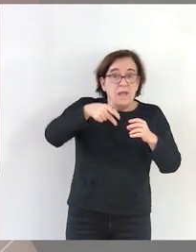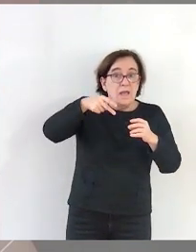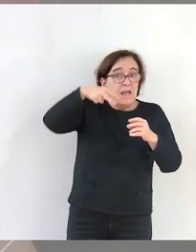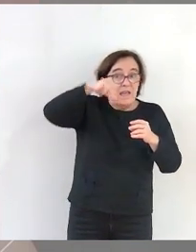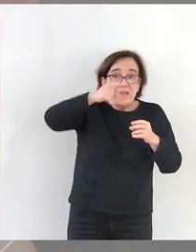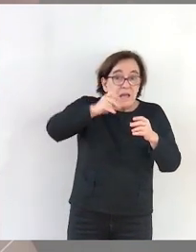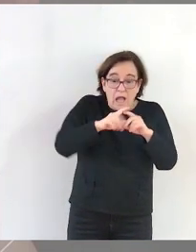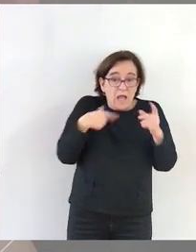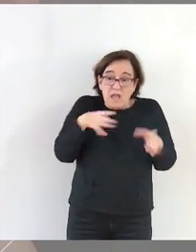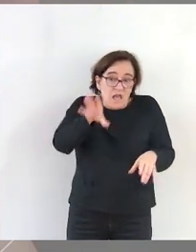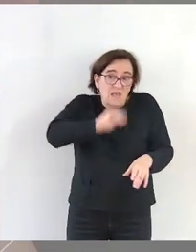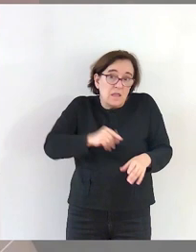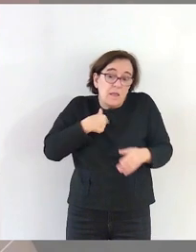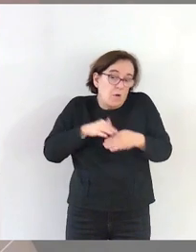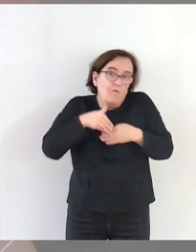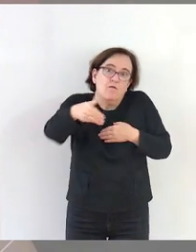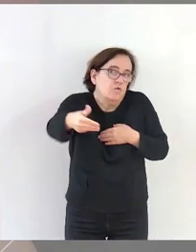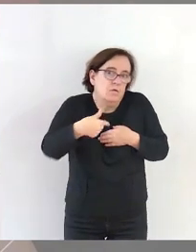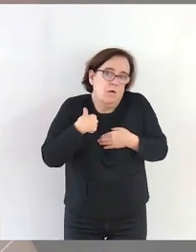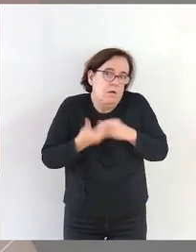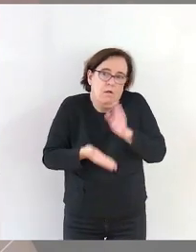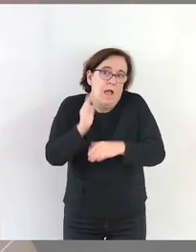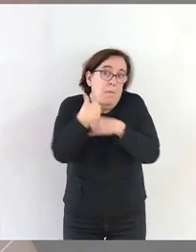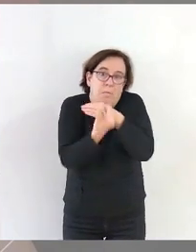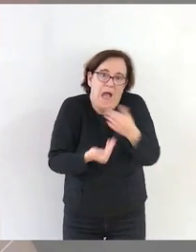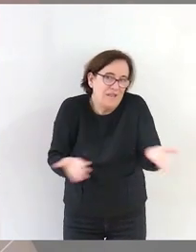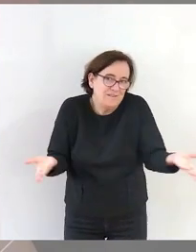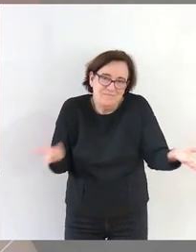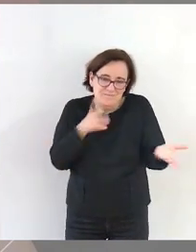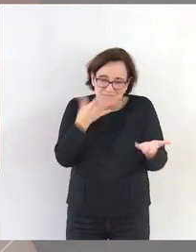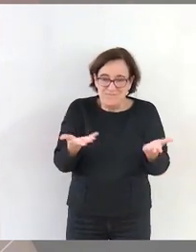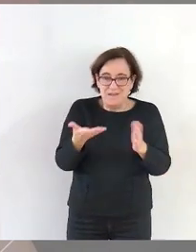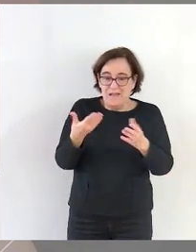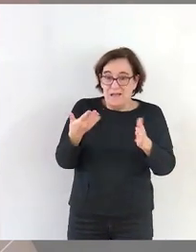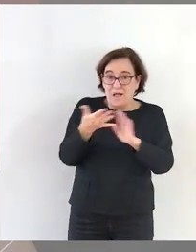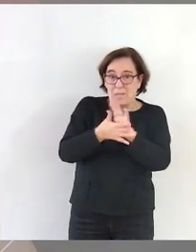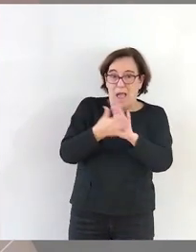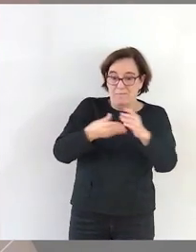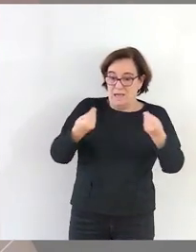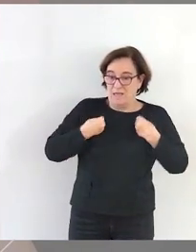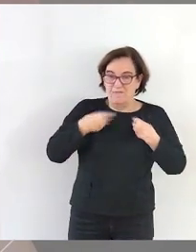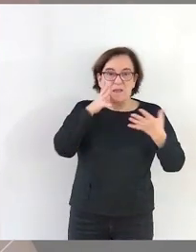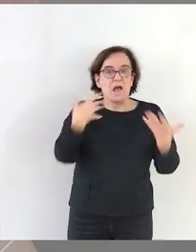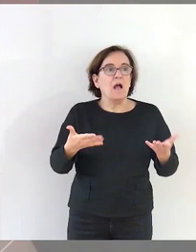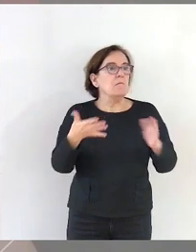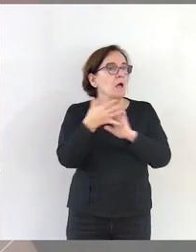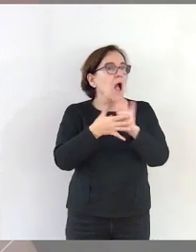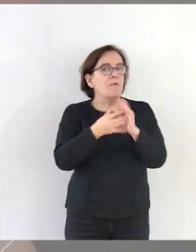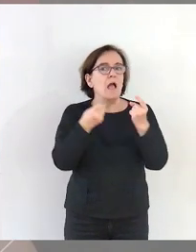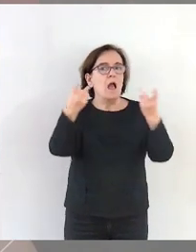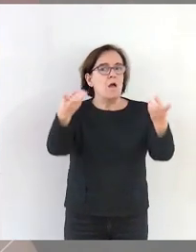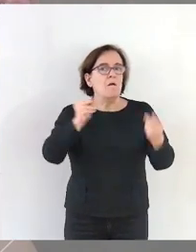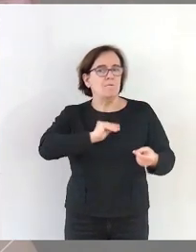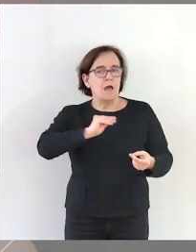entendemos que van a buscar otros Horizontes y y cuando se habla de la realidad de hoy porque clo esto parece que estamos est hablando de grandes cifras